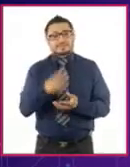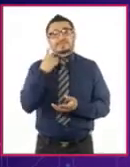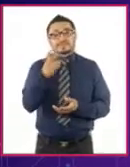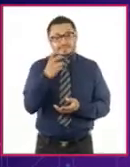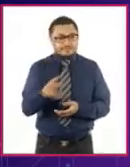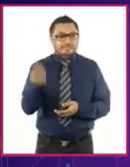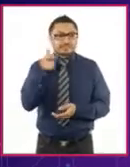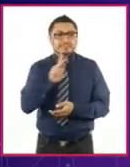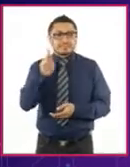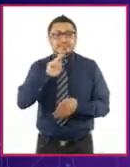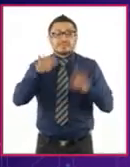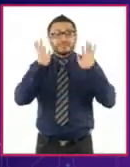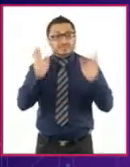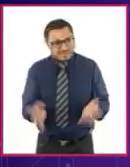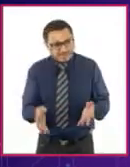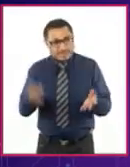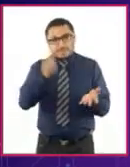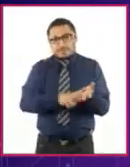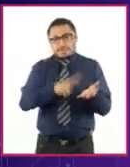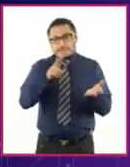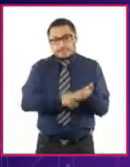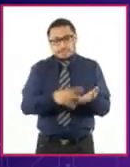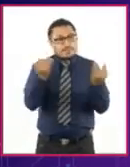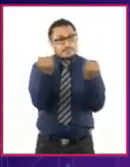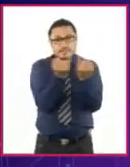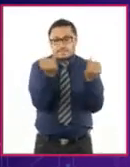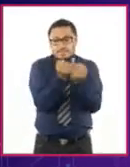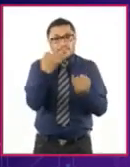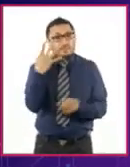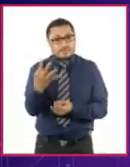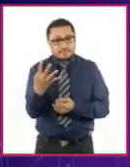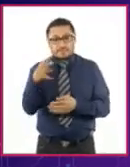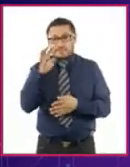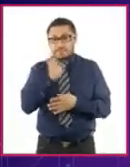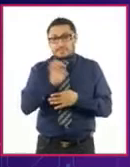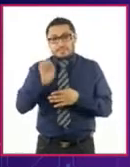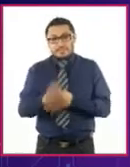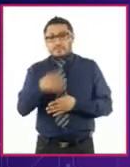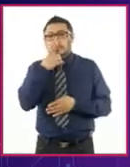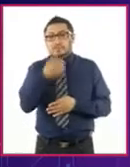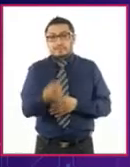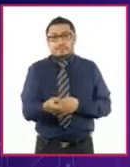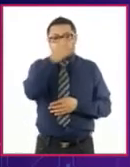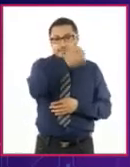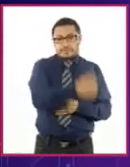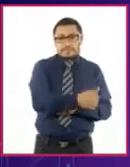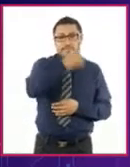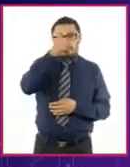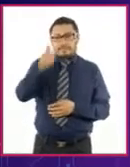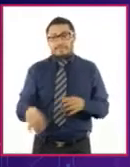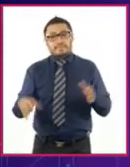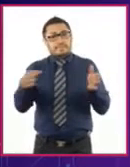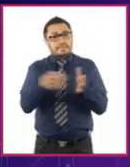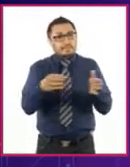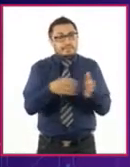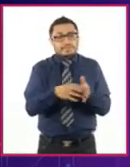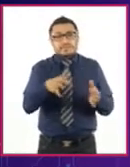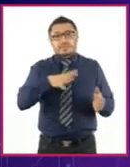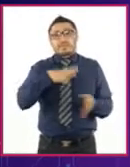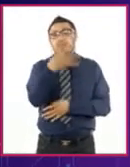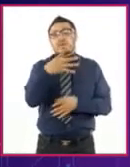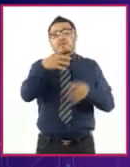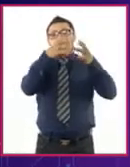comprobó que el valor de la incógnita es igual a 4, se puede decir que cada caja contiene 4